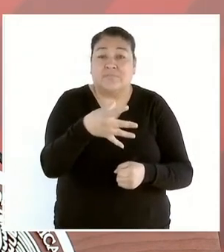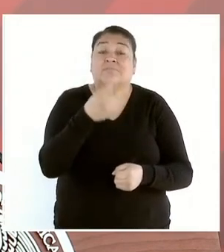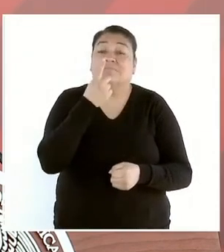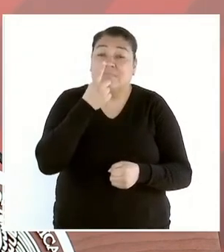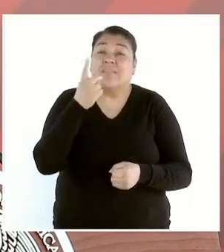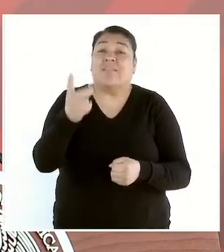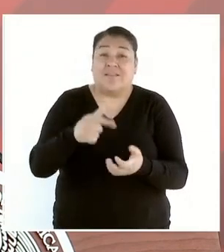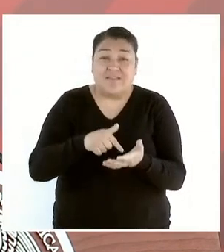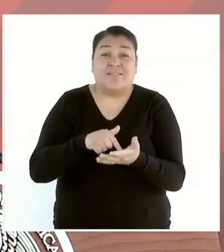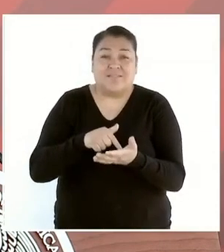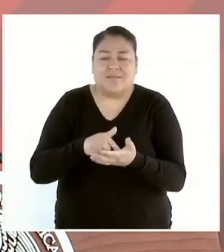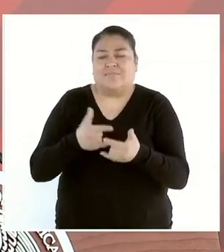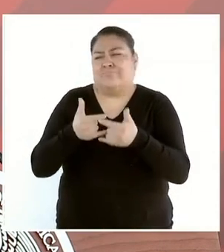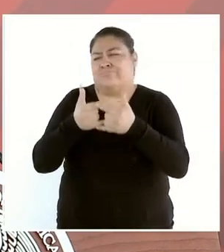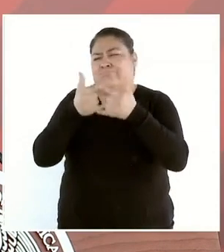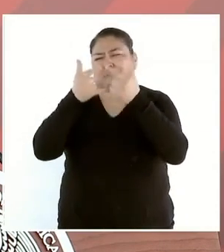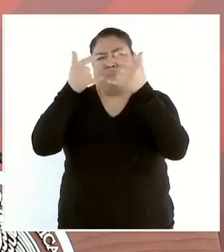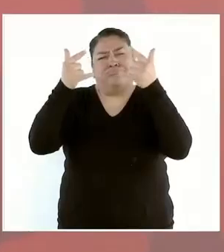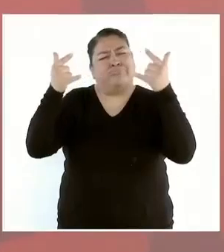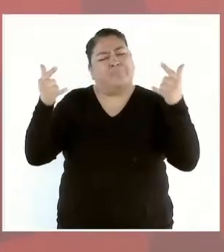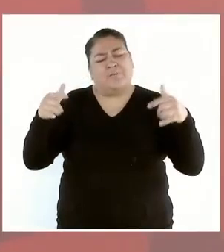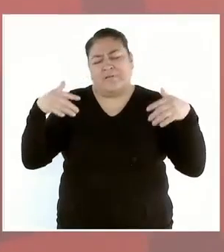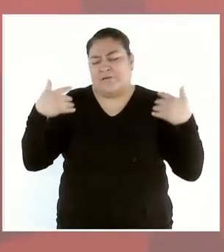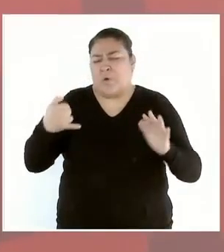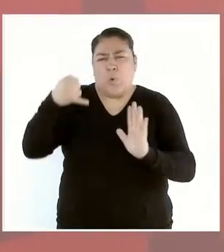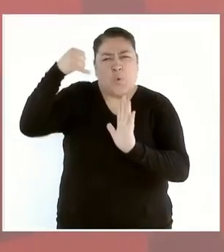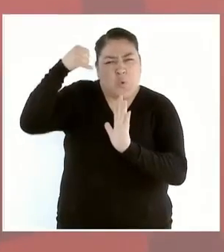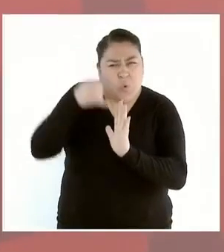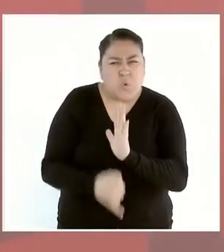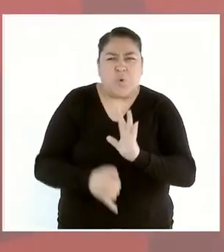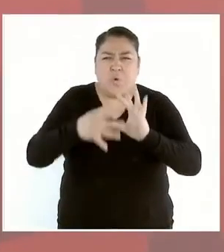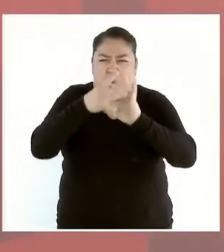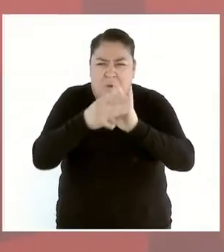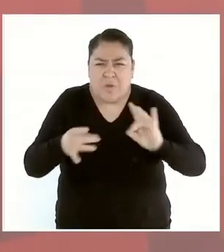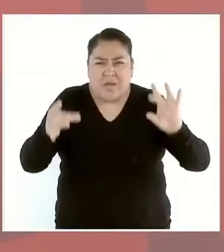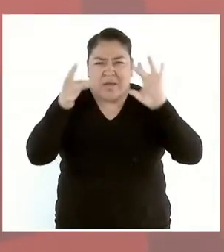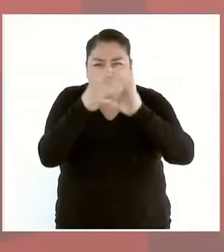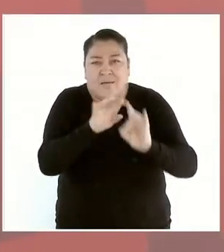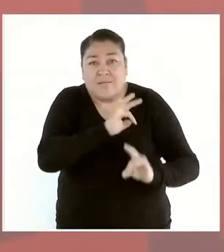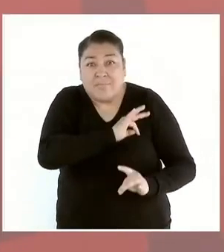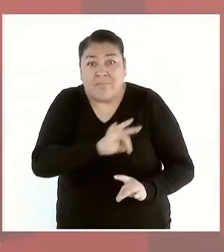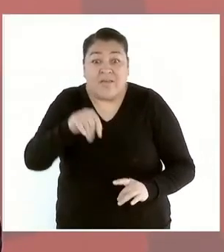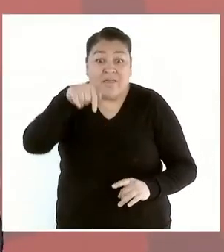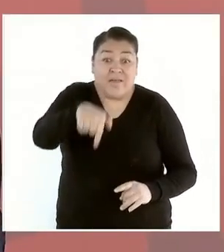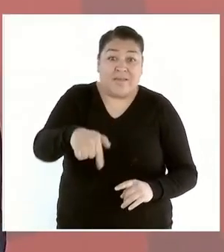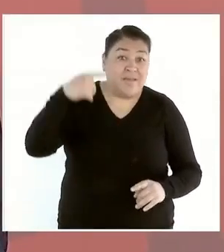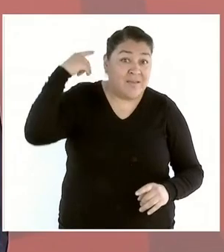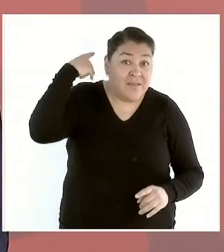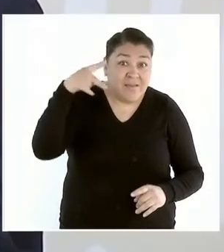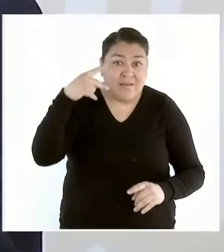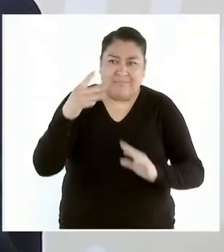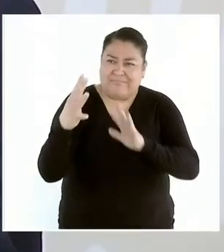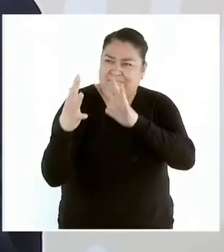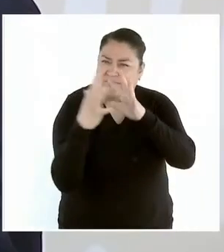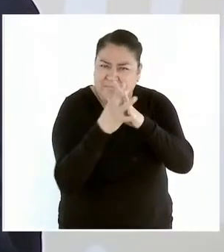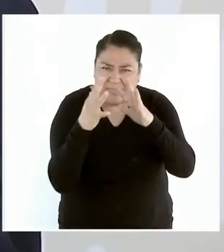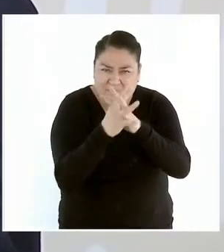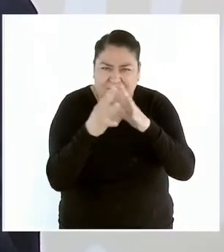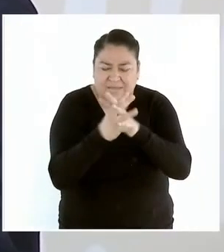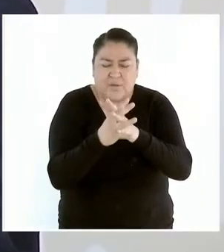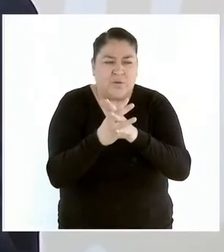hay mucha historia que contar sobre la batalla de puebla y los